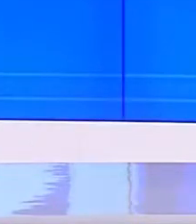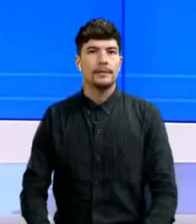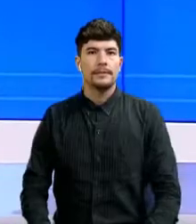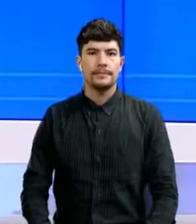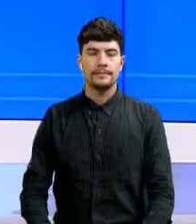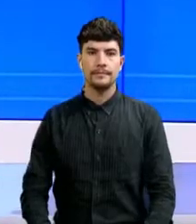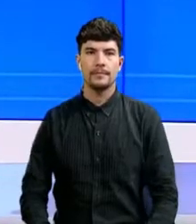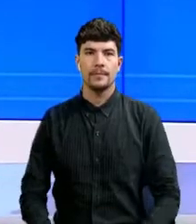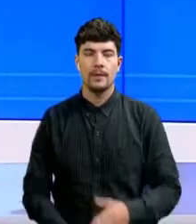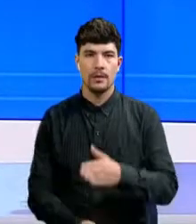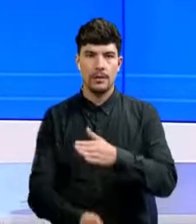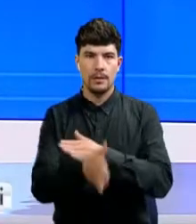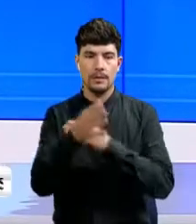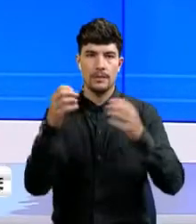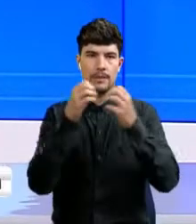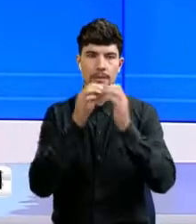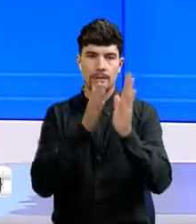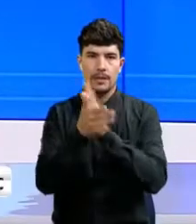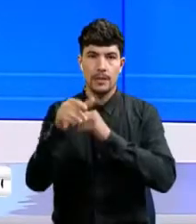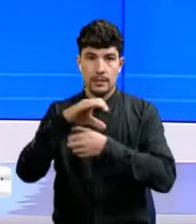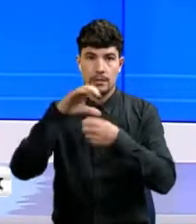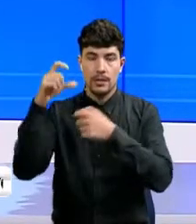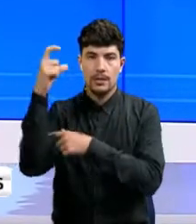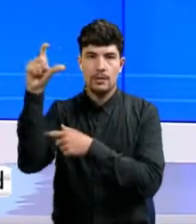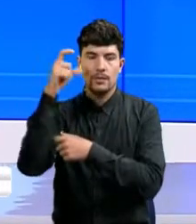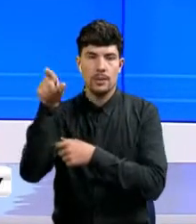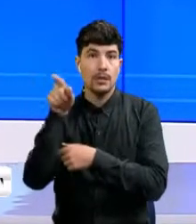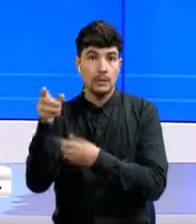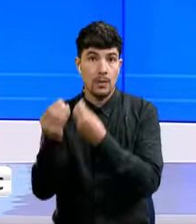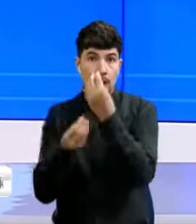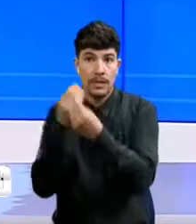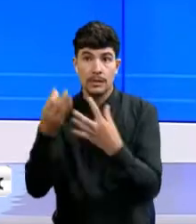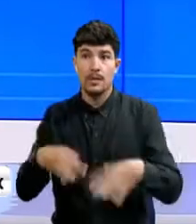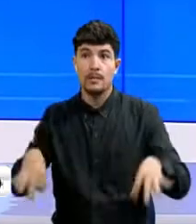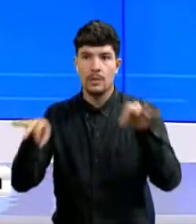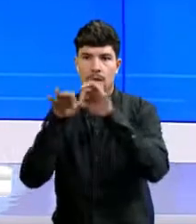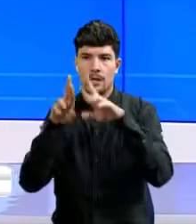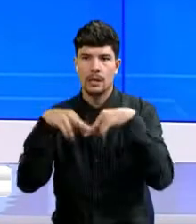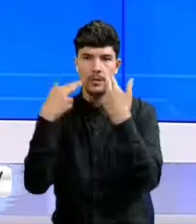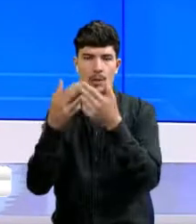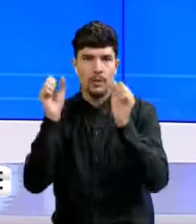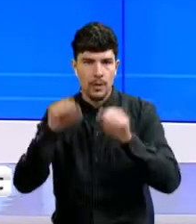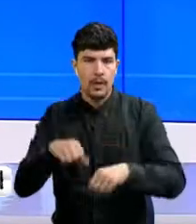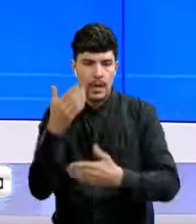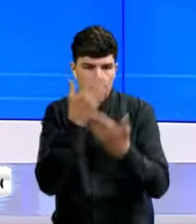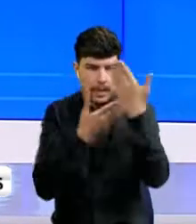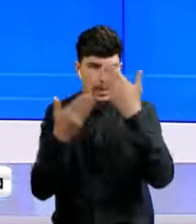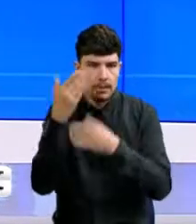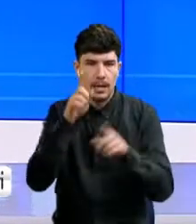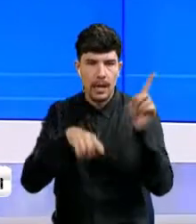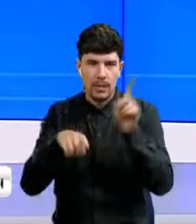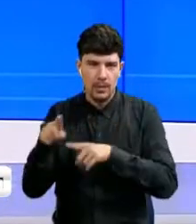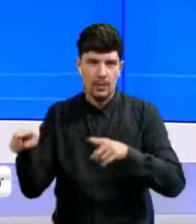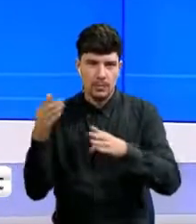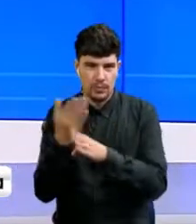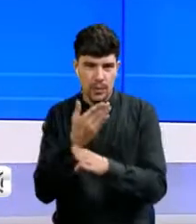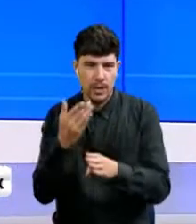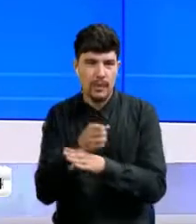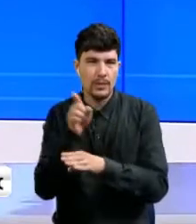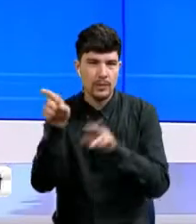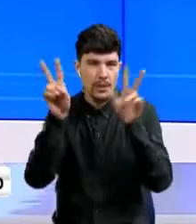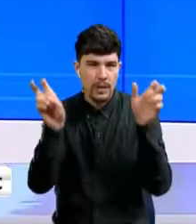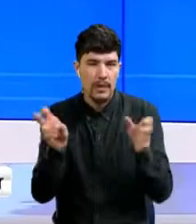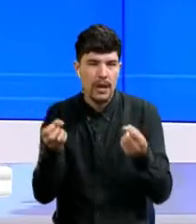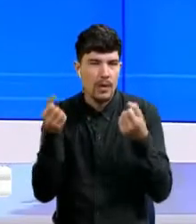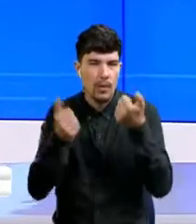Continuamos con más información y es que en la ciudad de Cúcuta se realizará una importante reunión para analizar el tema de algunas irregularidades en materia de